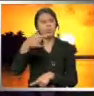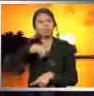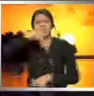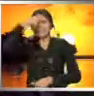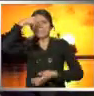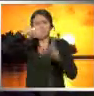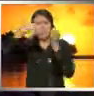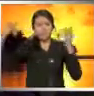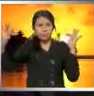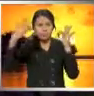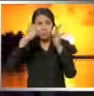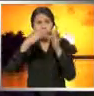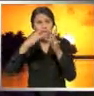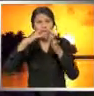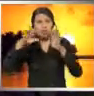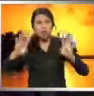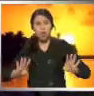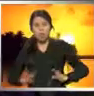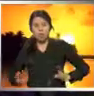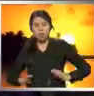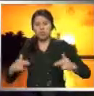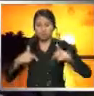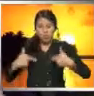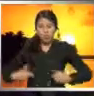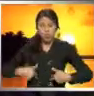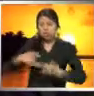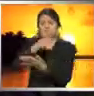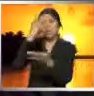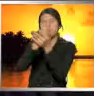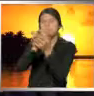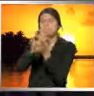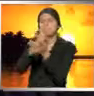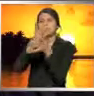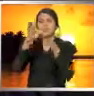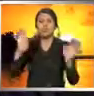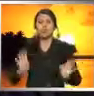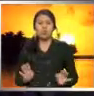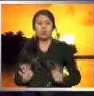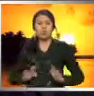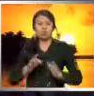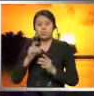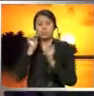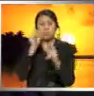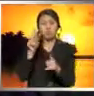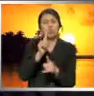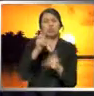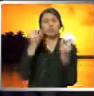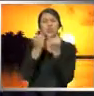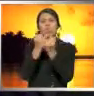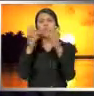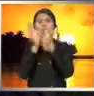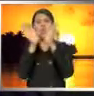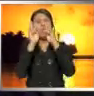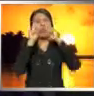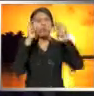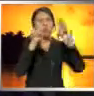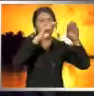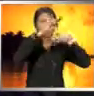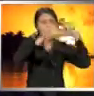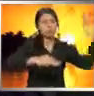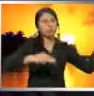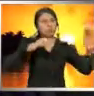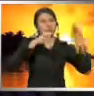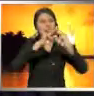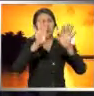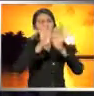absolutamente todos los comportamientos humanos y no solamente en los comportamientos por sí mismos, sino en nuestra manera de ver el mundo y